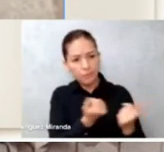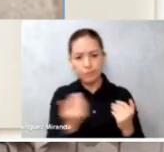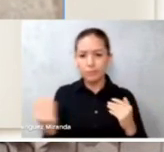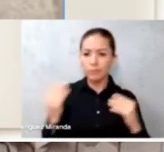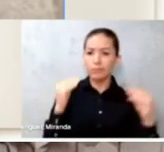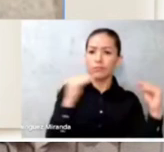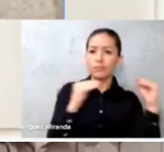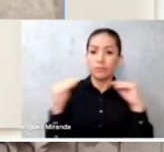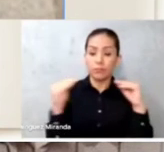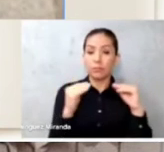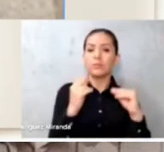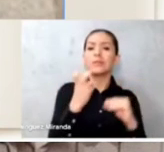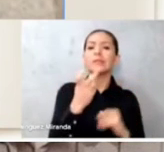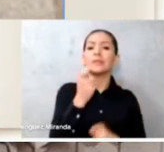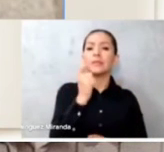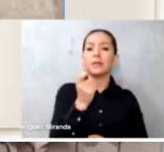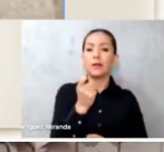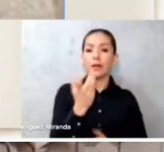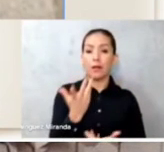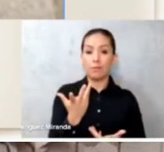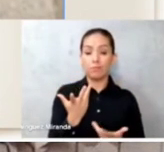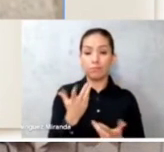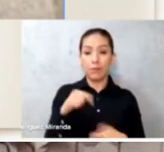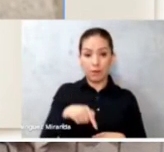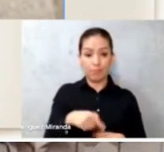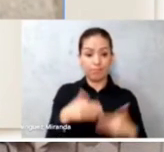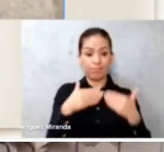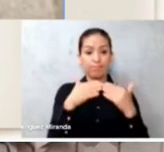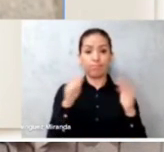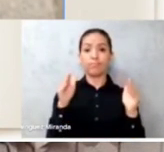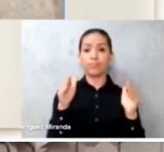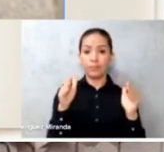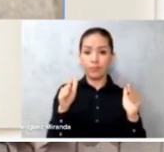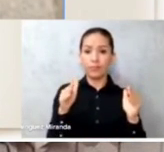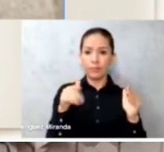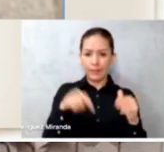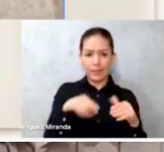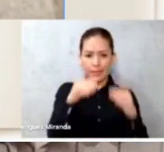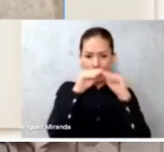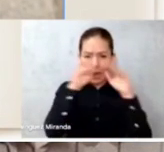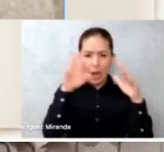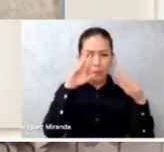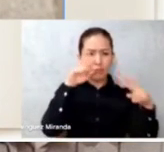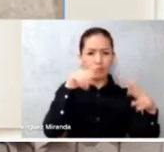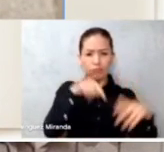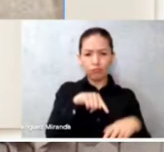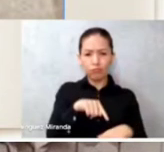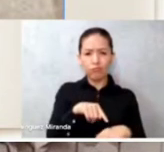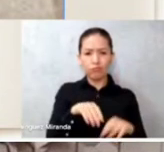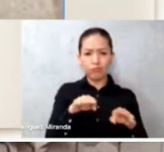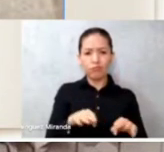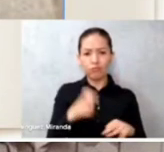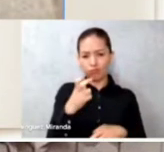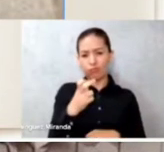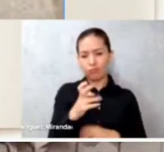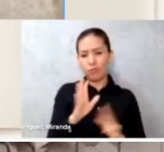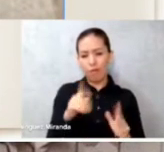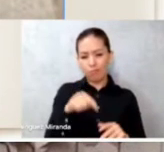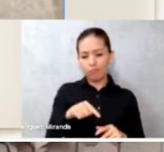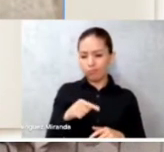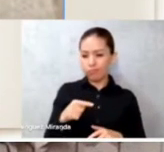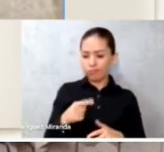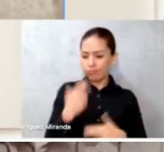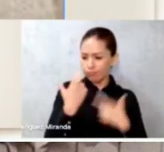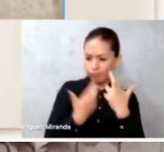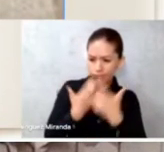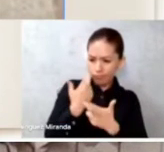Eso habla de la apertura y de la transparencia con la que se dio el resultado de esta impugnación.